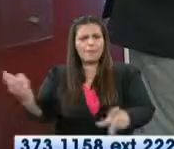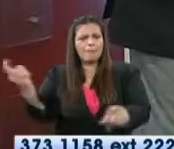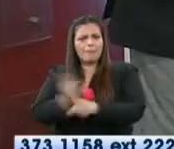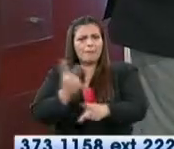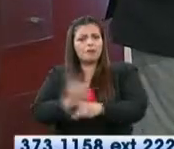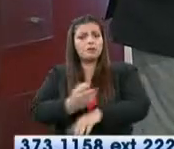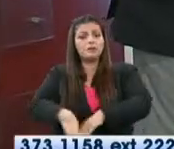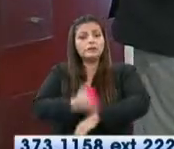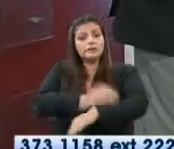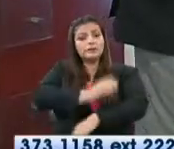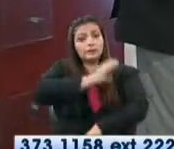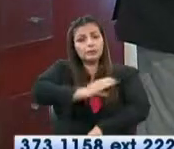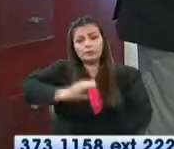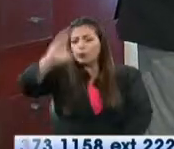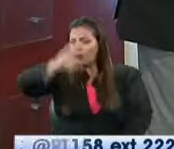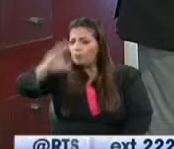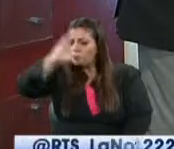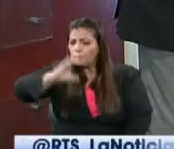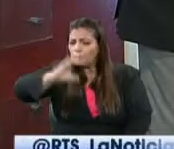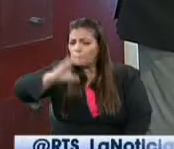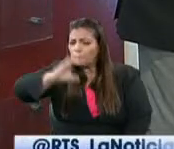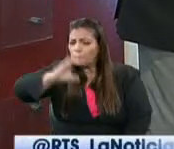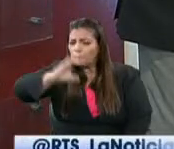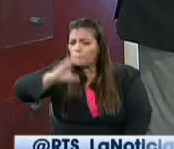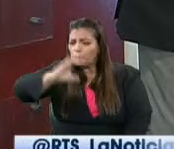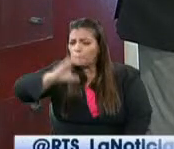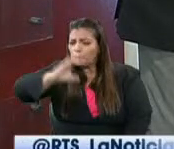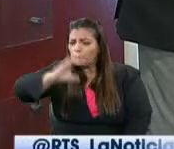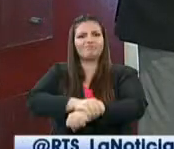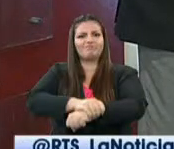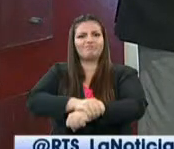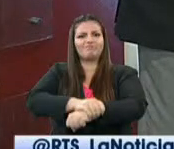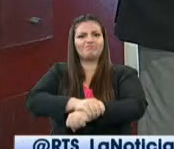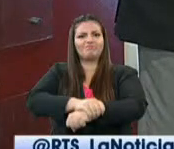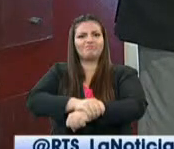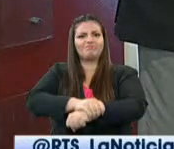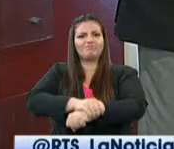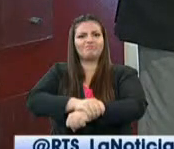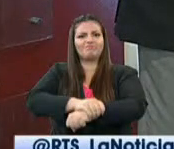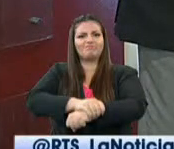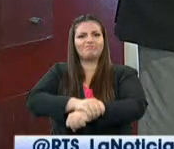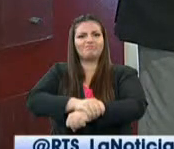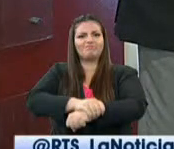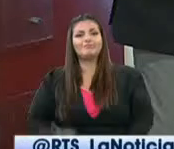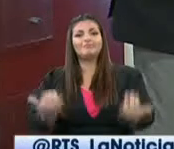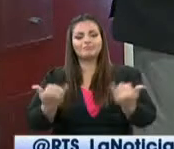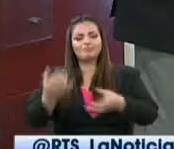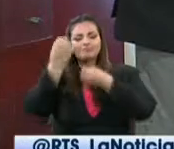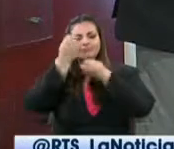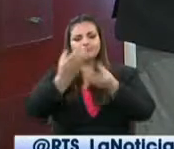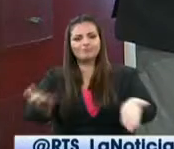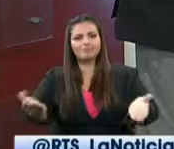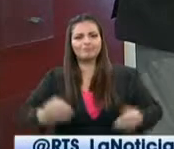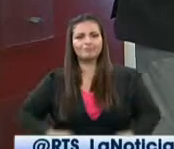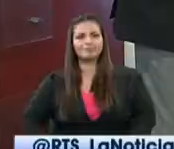Manabí. Tenemos un informe de las acciones antidelictivas ejecutadas por los agentes de seguridad. Veamos.